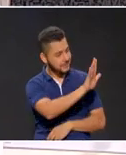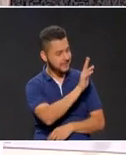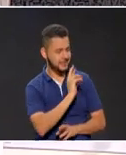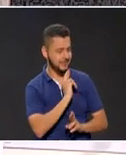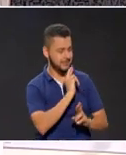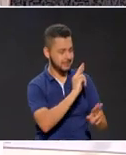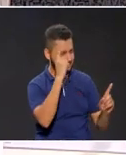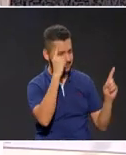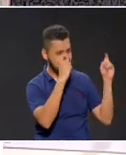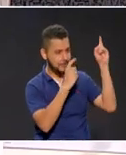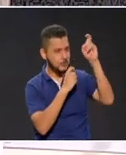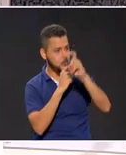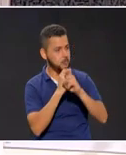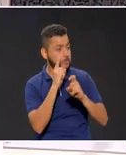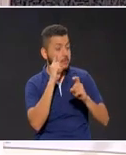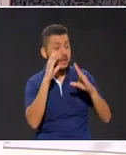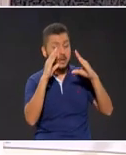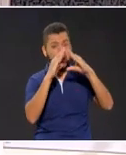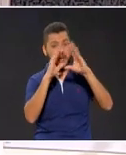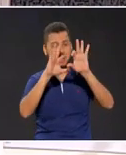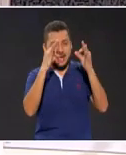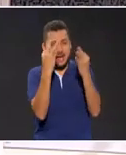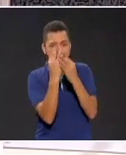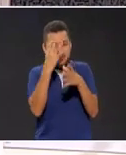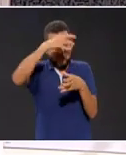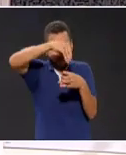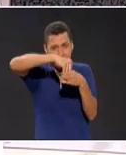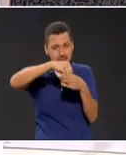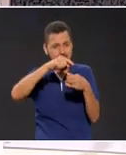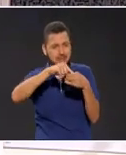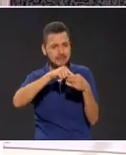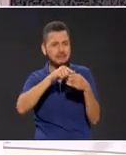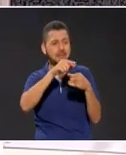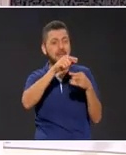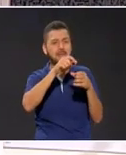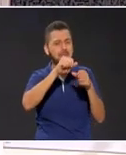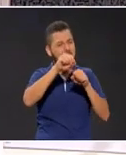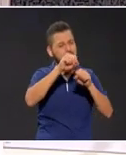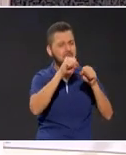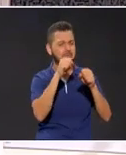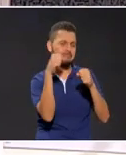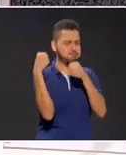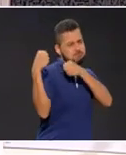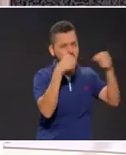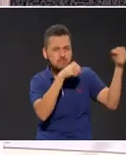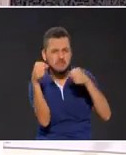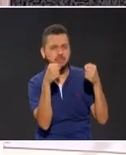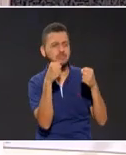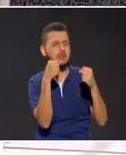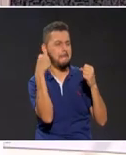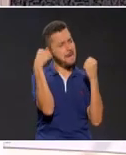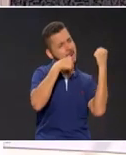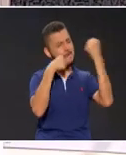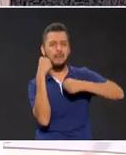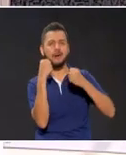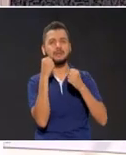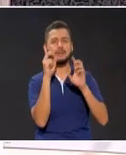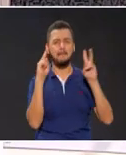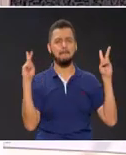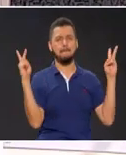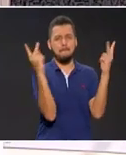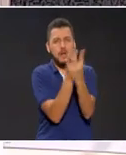maneras, cuando se presentan estos casos de violencia, pues muchas veces se genera al interior de la